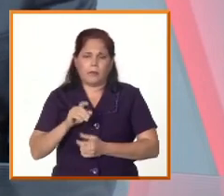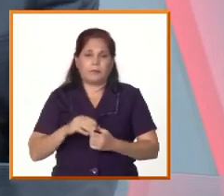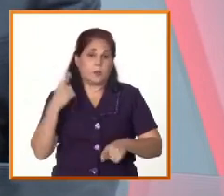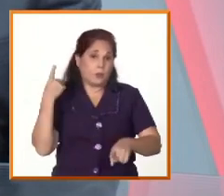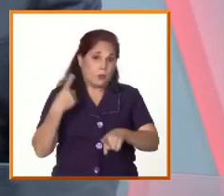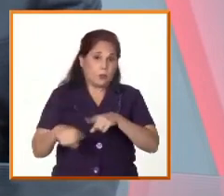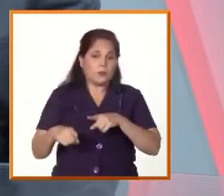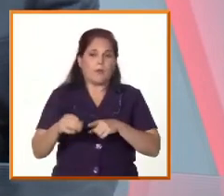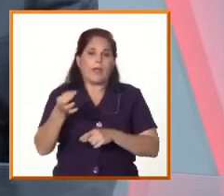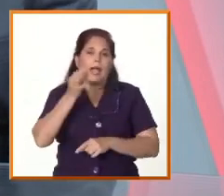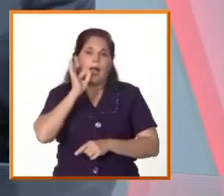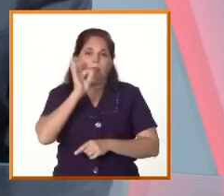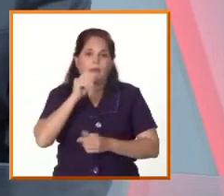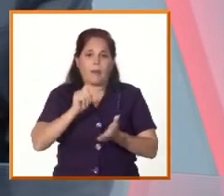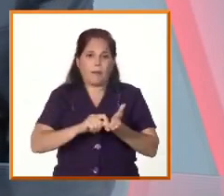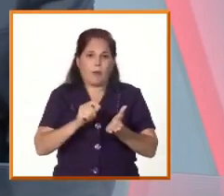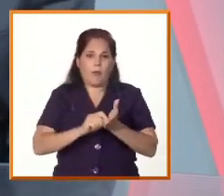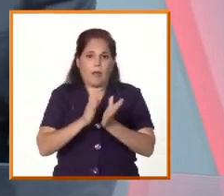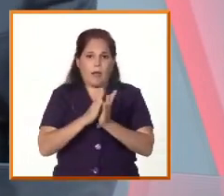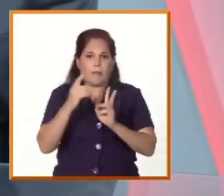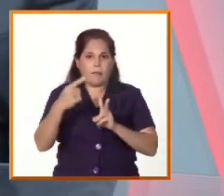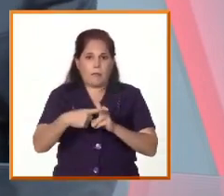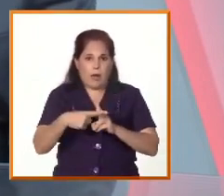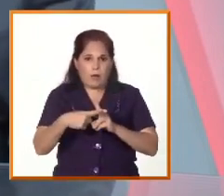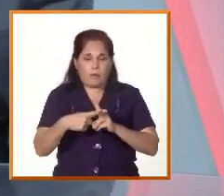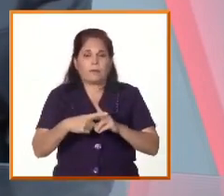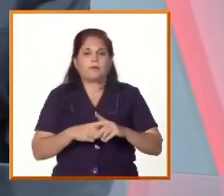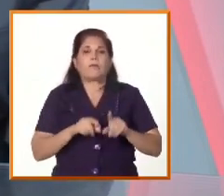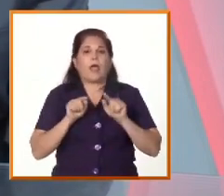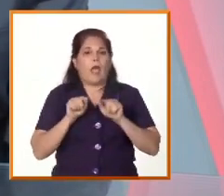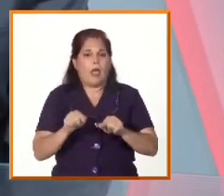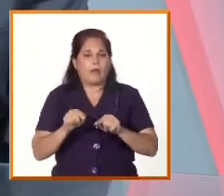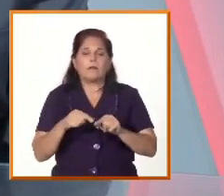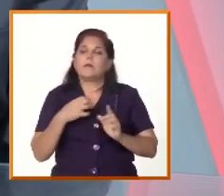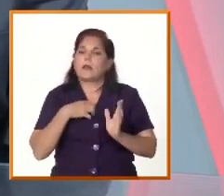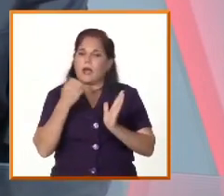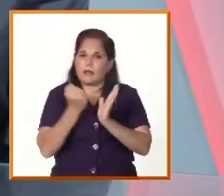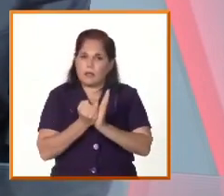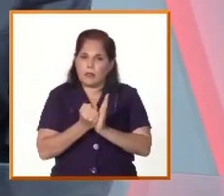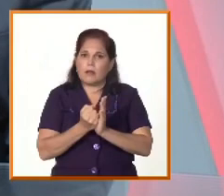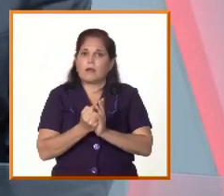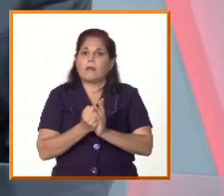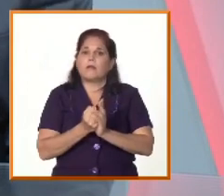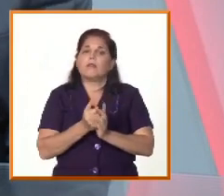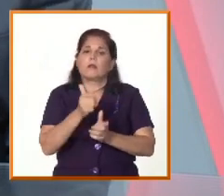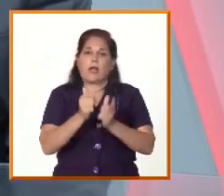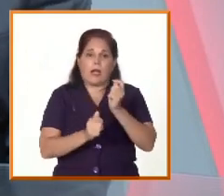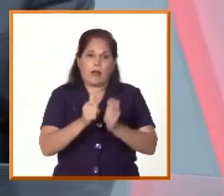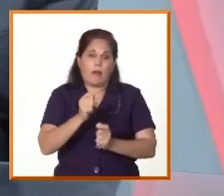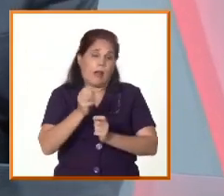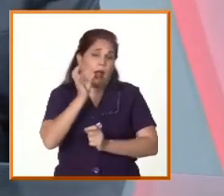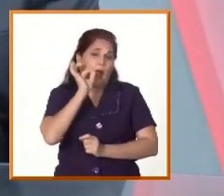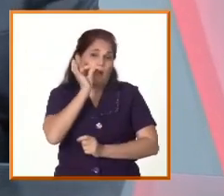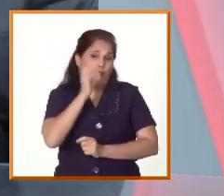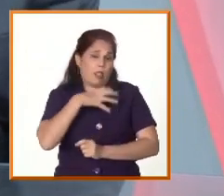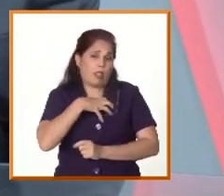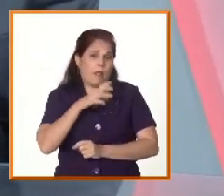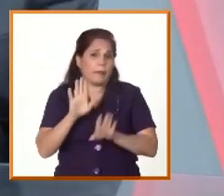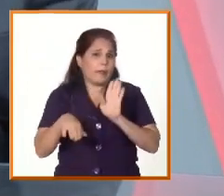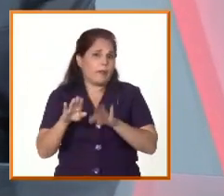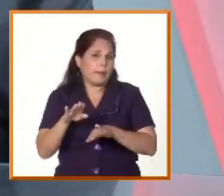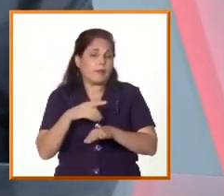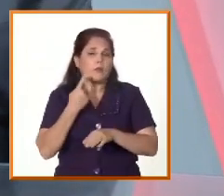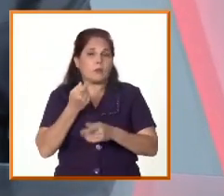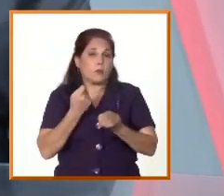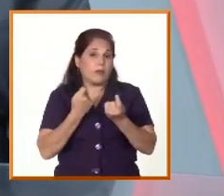completando el café de la canasta básica de Mayo es el que tenemos garantía de la materia prima nacional y la producción de café en ahora en adelante dependerá que